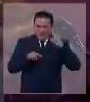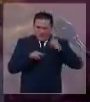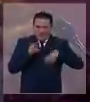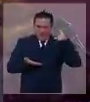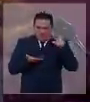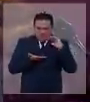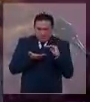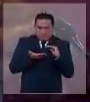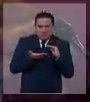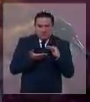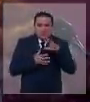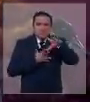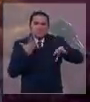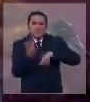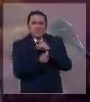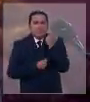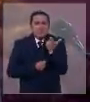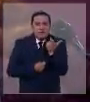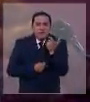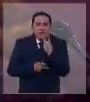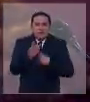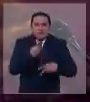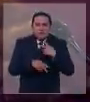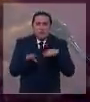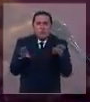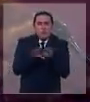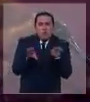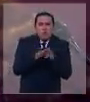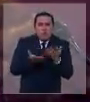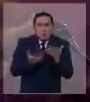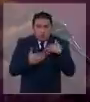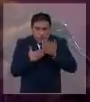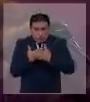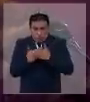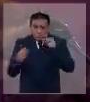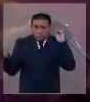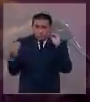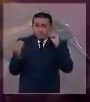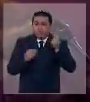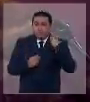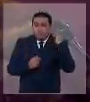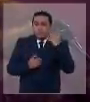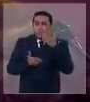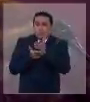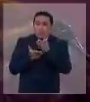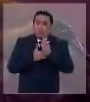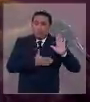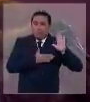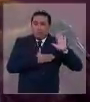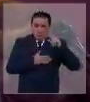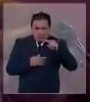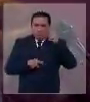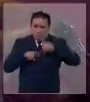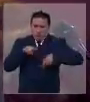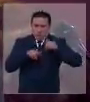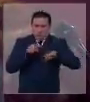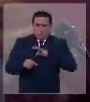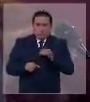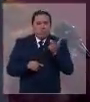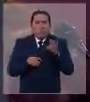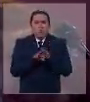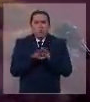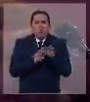para cumplir esas promesas de campaña? Esa es la preocupación en las redes sociales, si van a ser impuestos, si va a ser deuda.